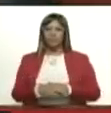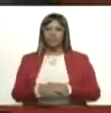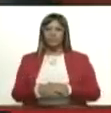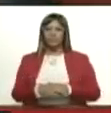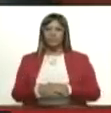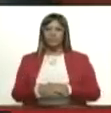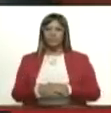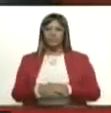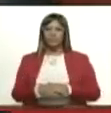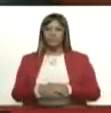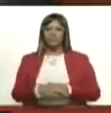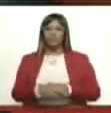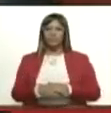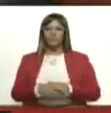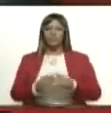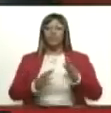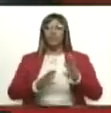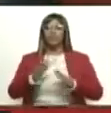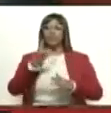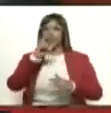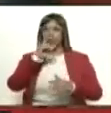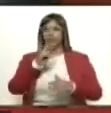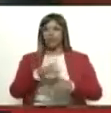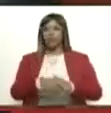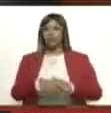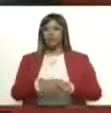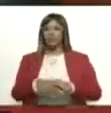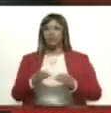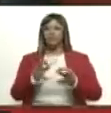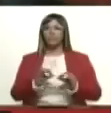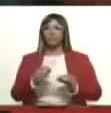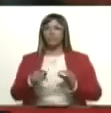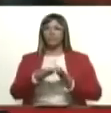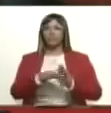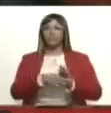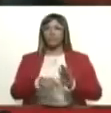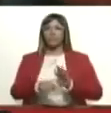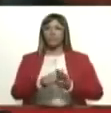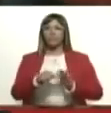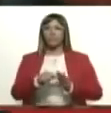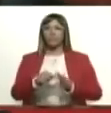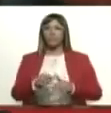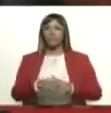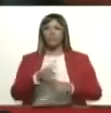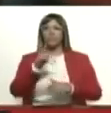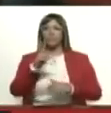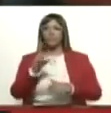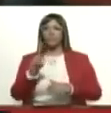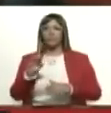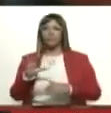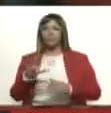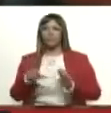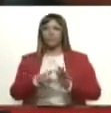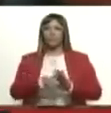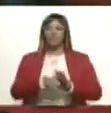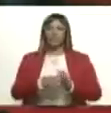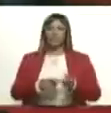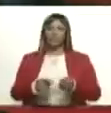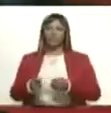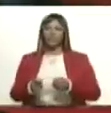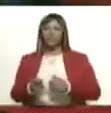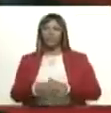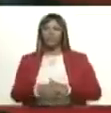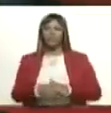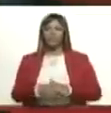por el periodo de 15 años de conformidad con lo establecido en el artículo 105 de la Ley Orgánica de la Contraloría General